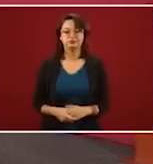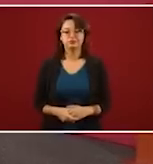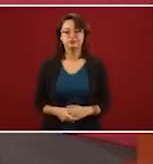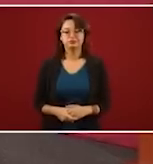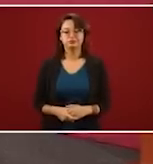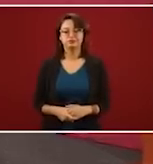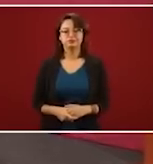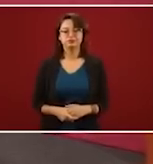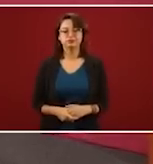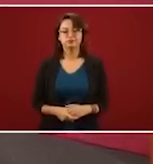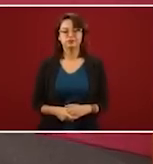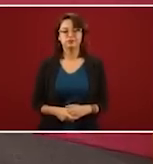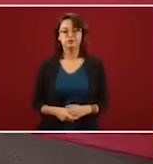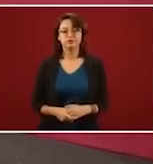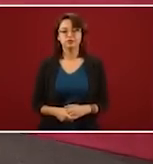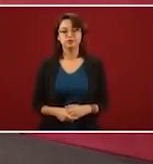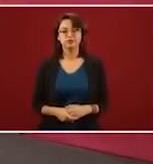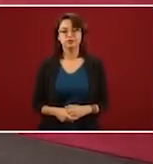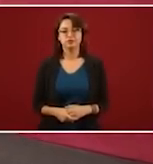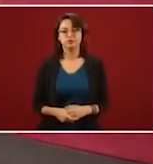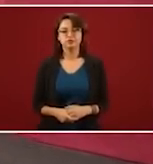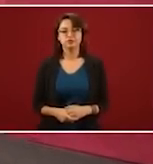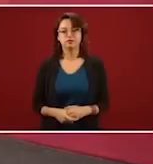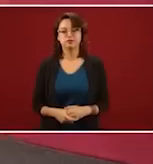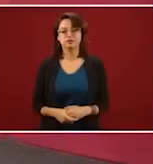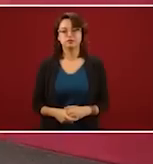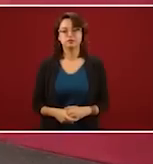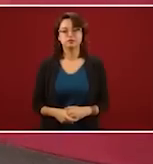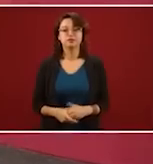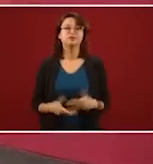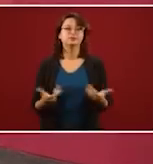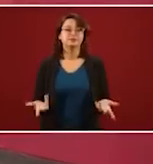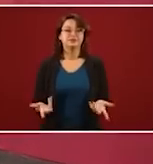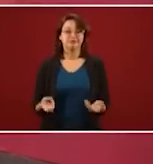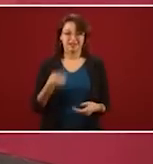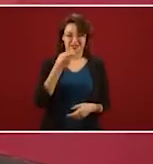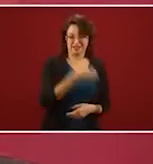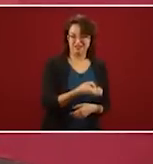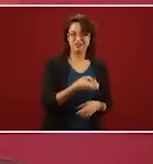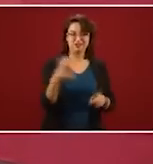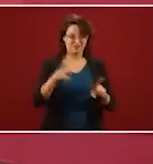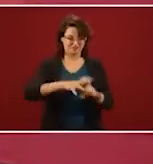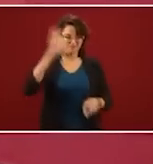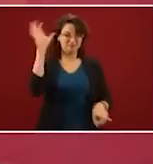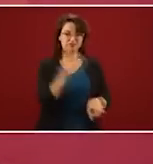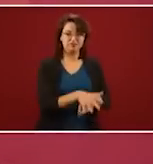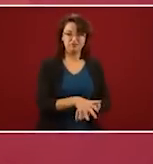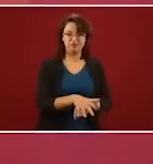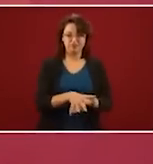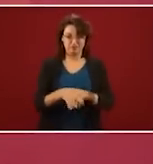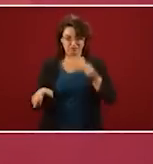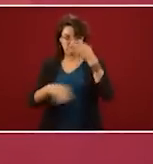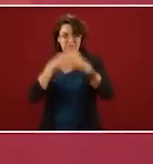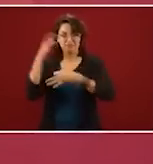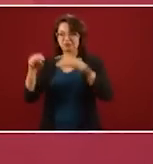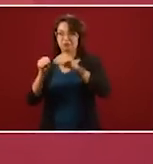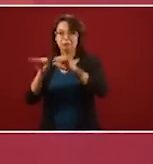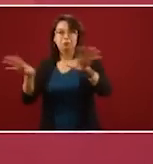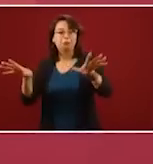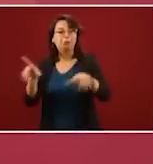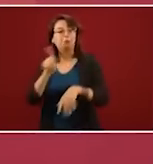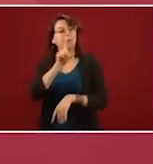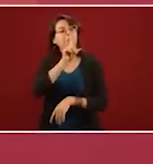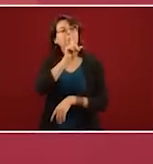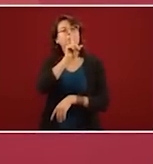y seguramente eso no se difundió. Yo puedo entender